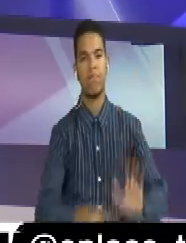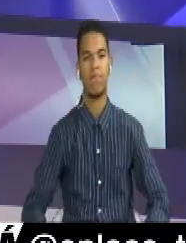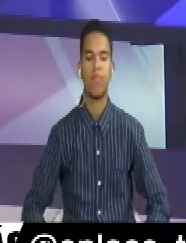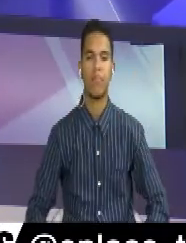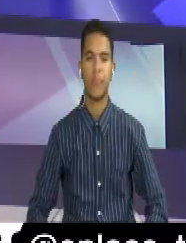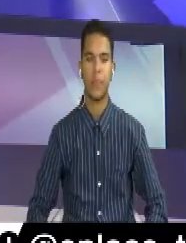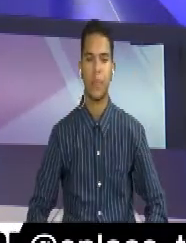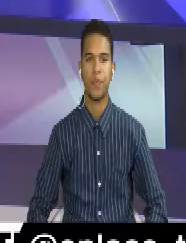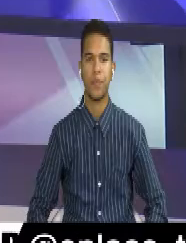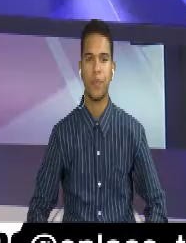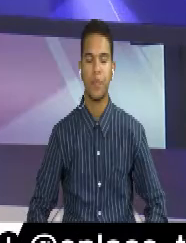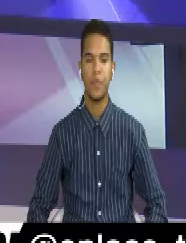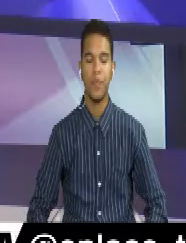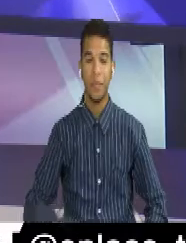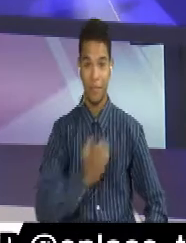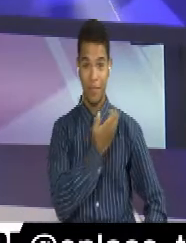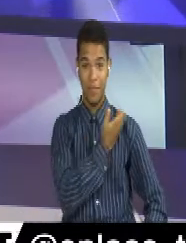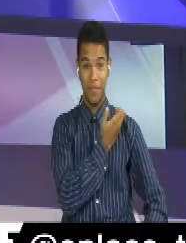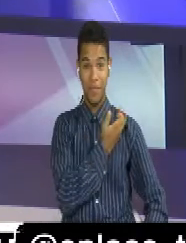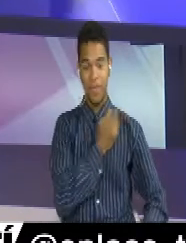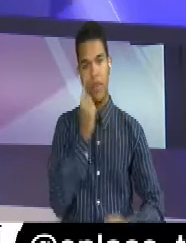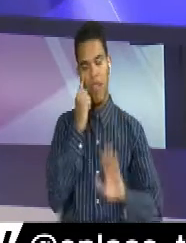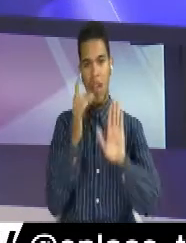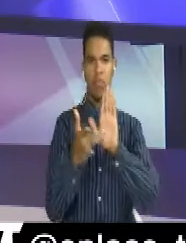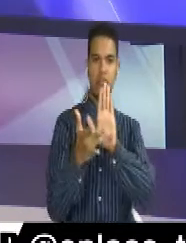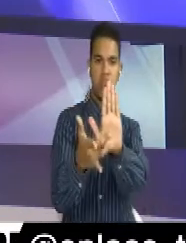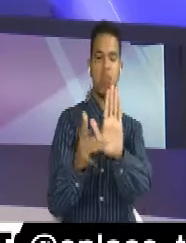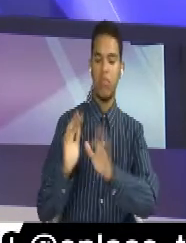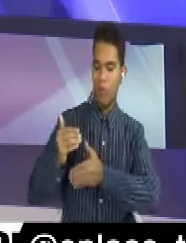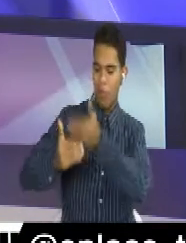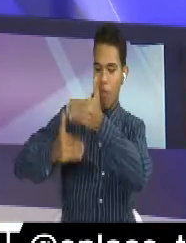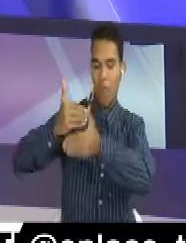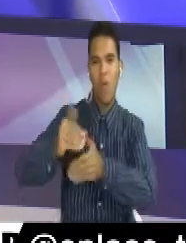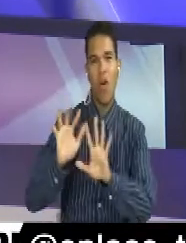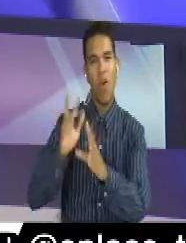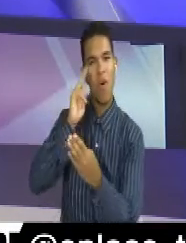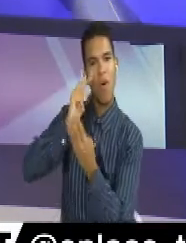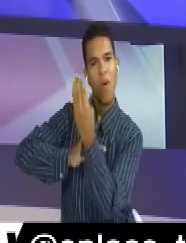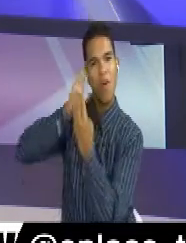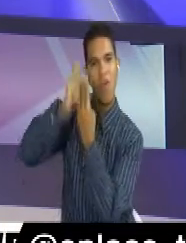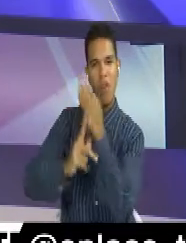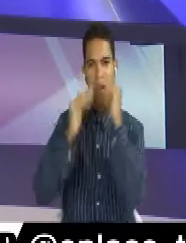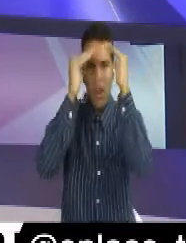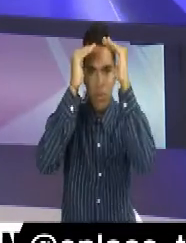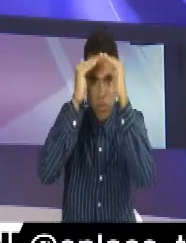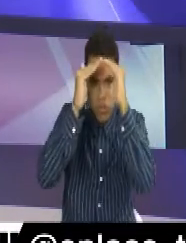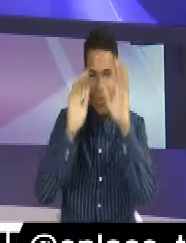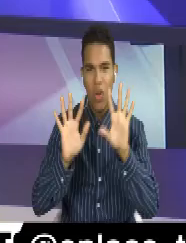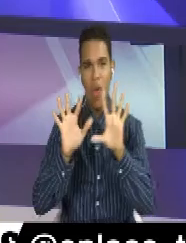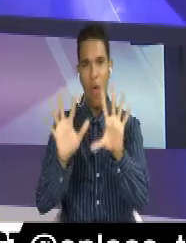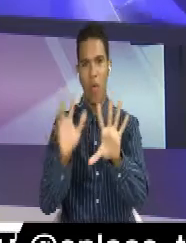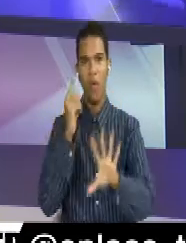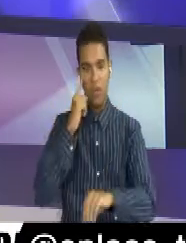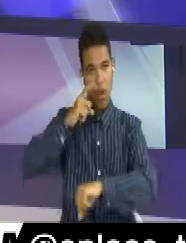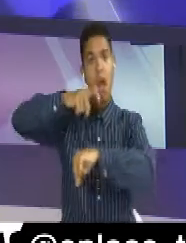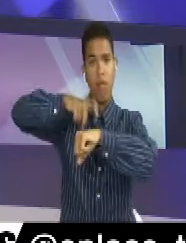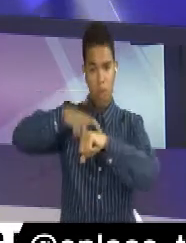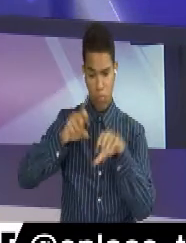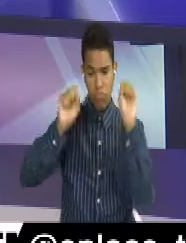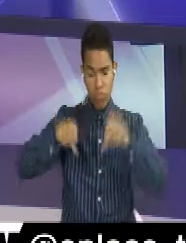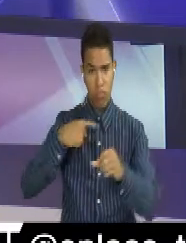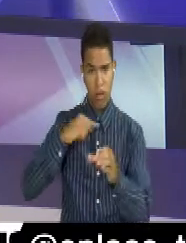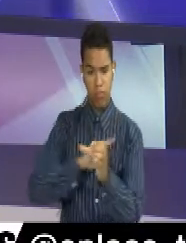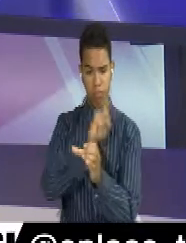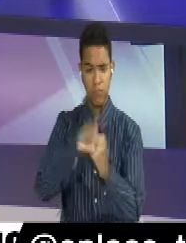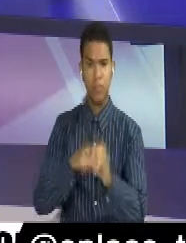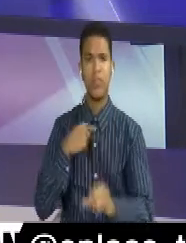Y el alcalde dio a conocer detalles de cómo avanza el proyecto de vivienda Ciudad de la Centenario. Reiteró que las familias aún tienen tiempo para postularse a una de las